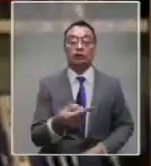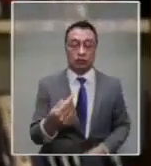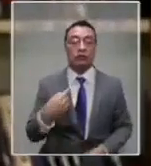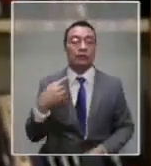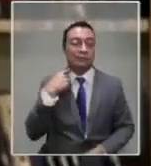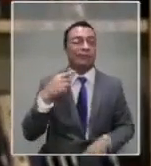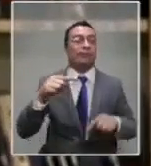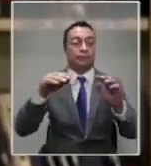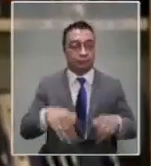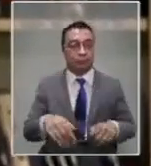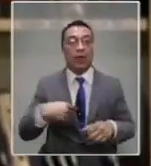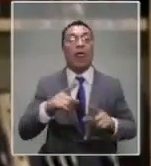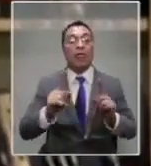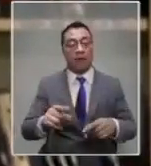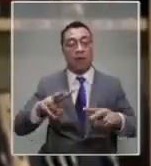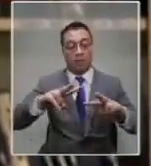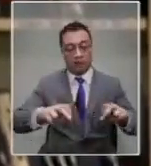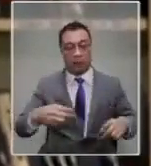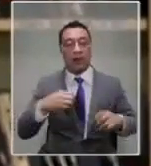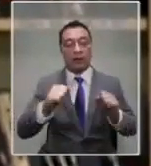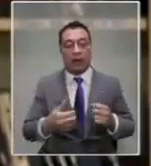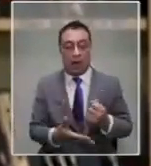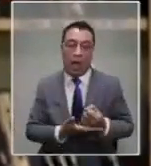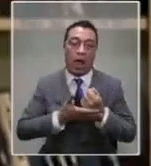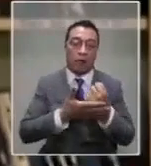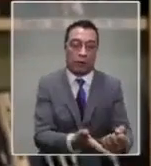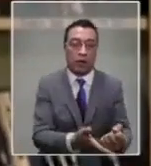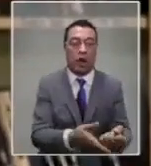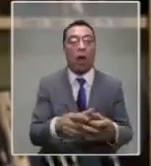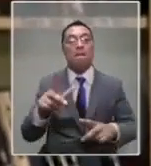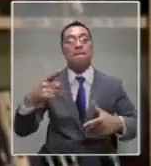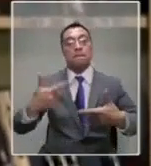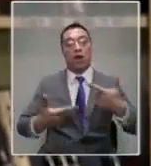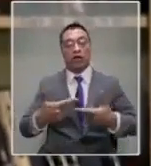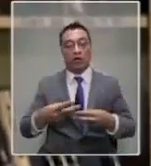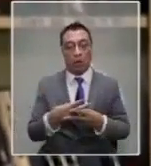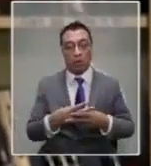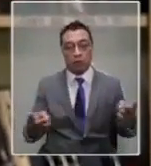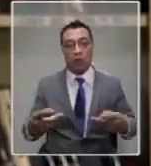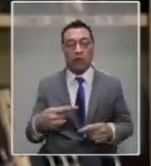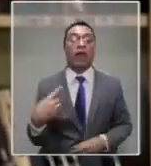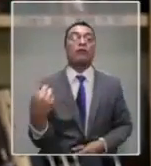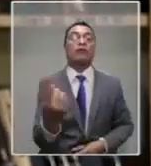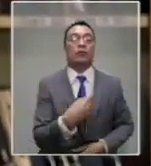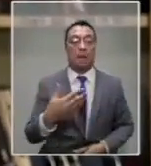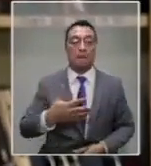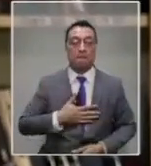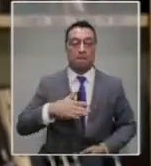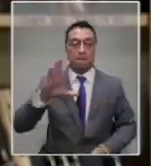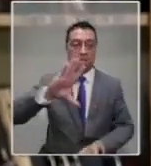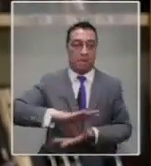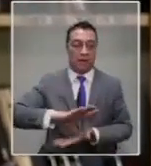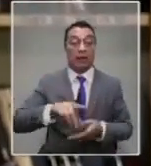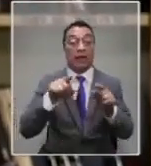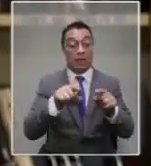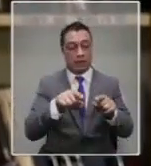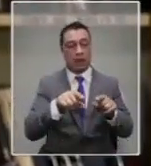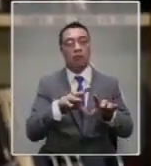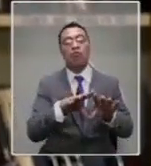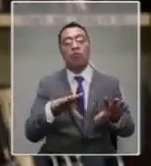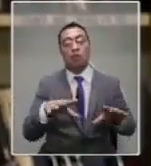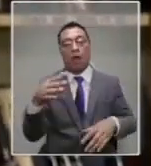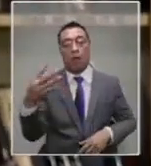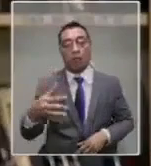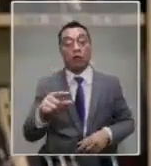estamos poniendo énfasis, ahí donde estamos investigando, ahí queremos aportar a las políticas públicas de nuestro país. Ese es un aspecto